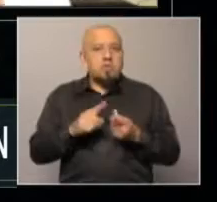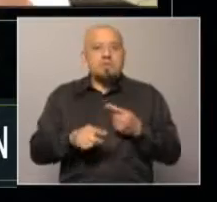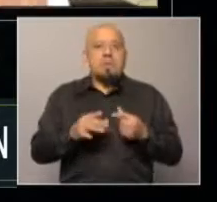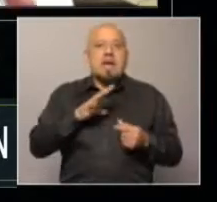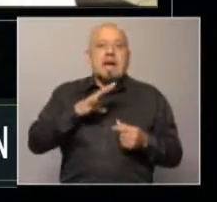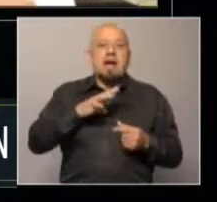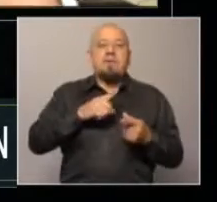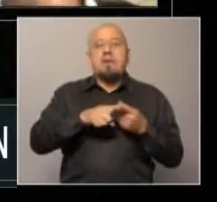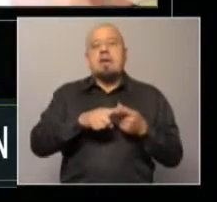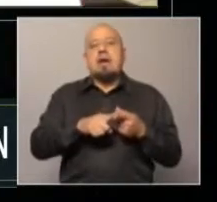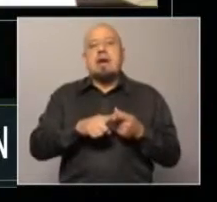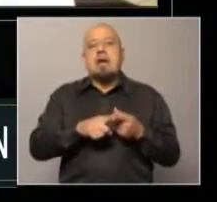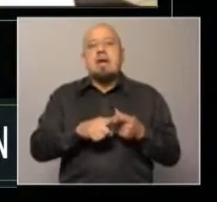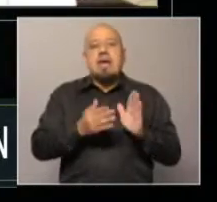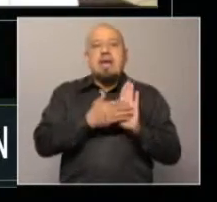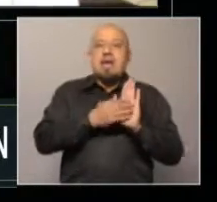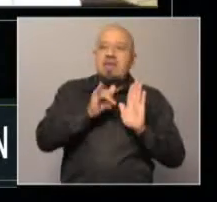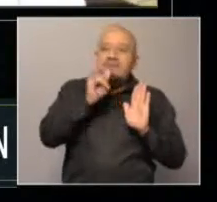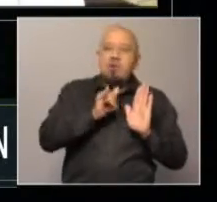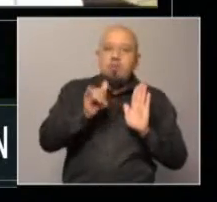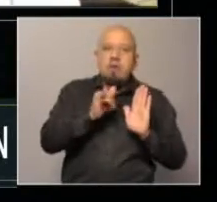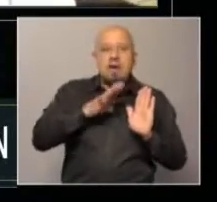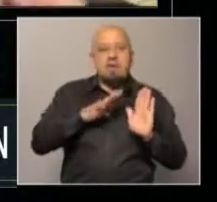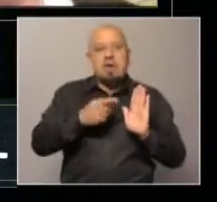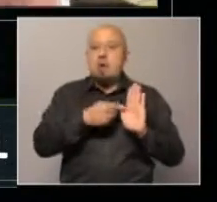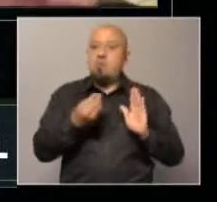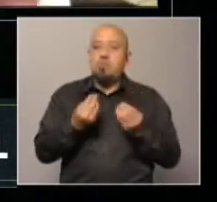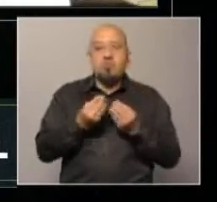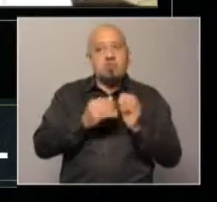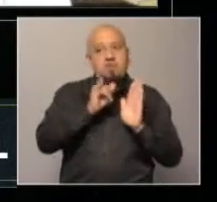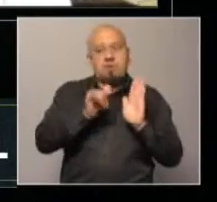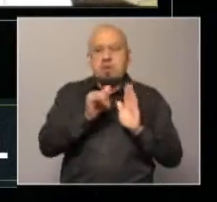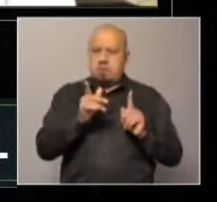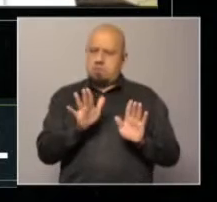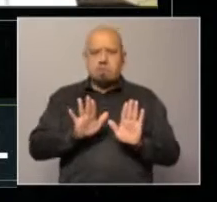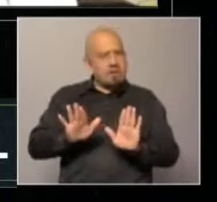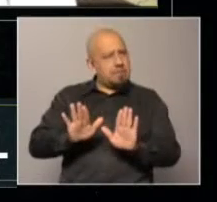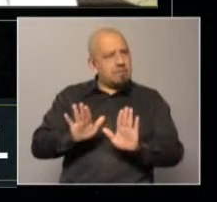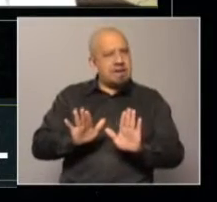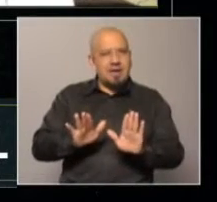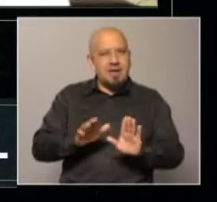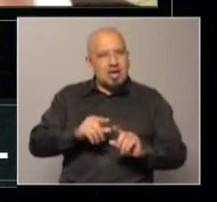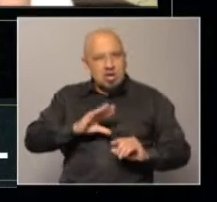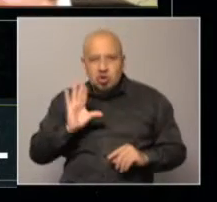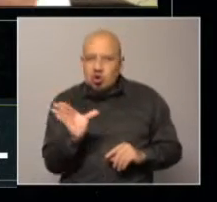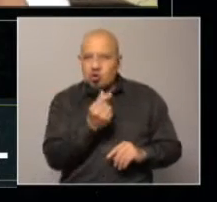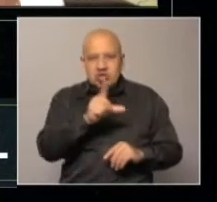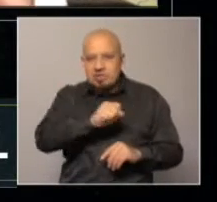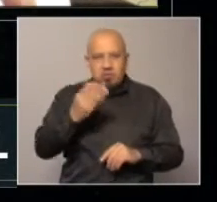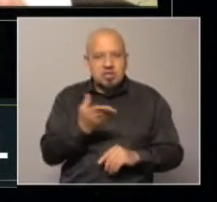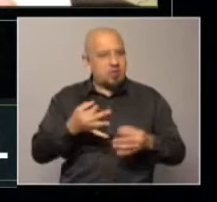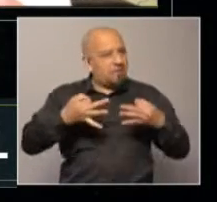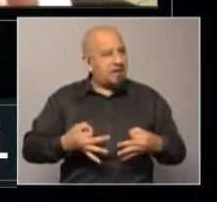del PNUD, académico, etcétera, que habían empezado a estudiar esto y decían, acá hay